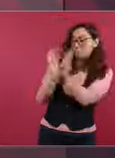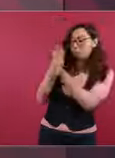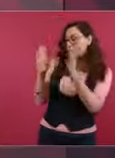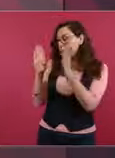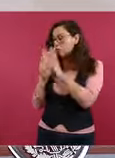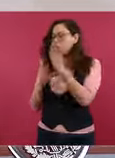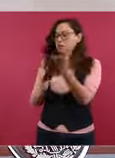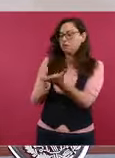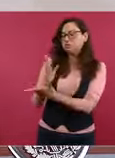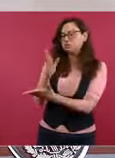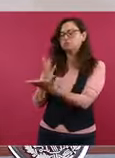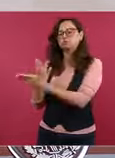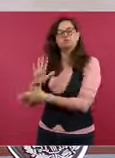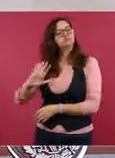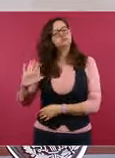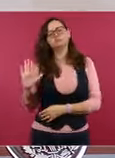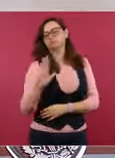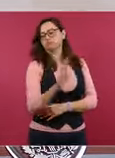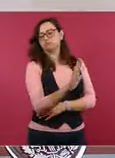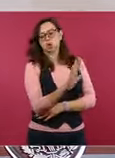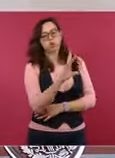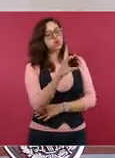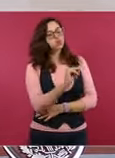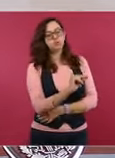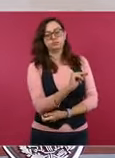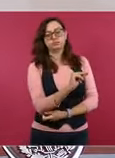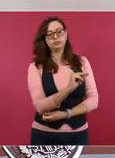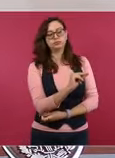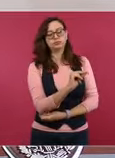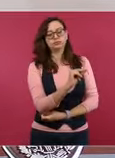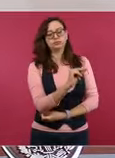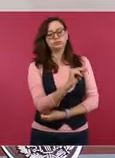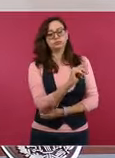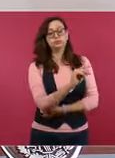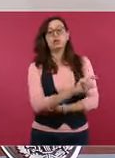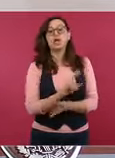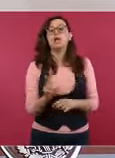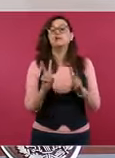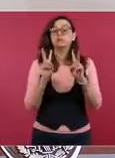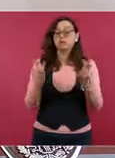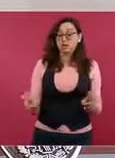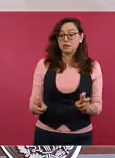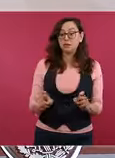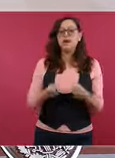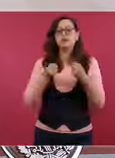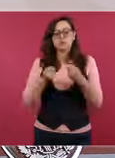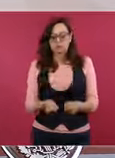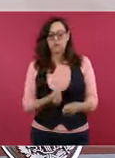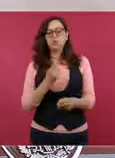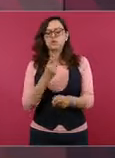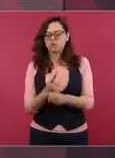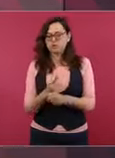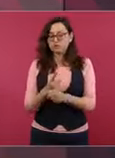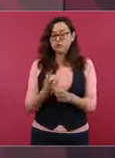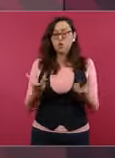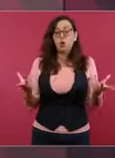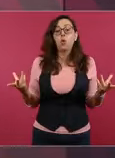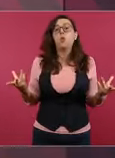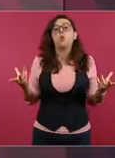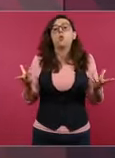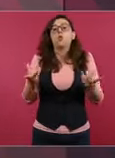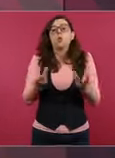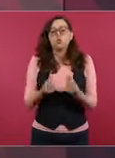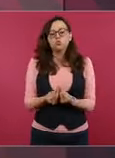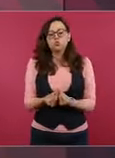Si es necesaria la cooperación en materia de seguridad, vamos poniéndonos de acuerdo,